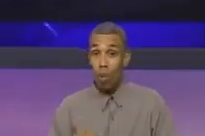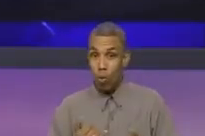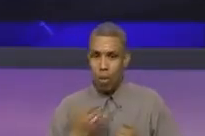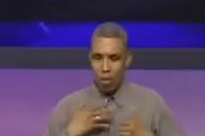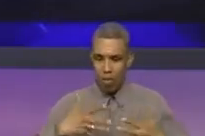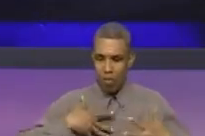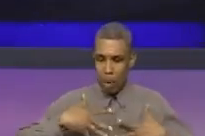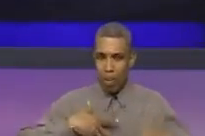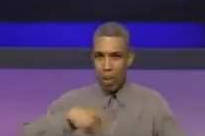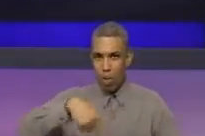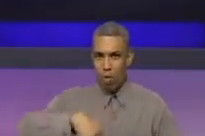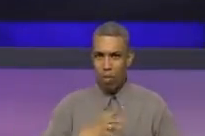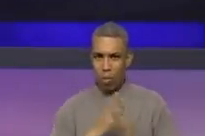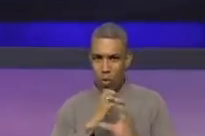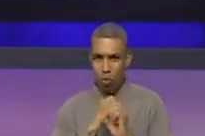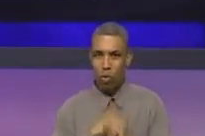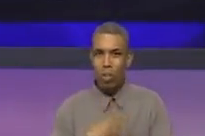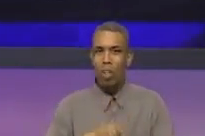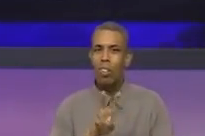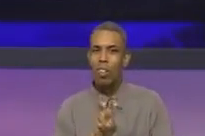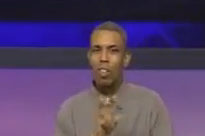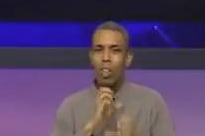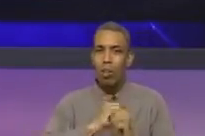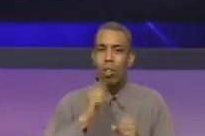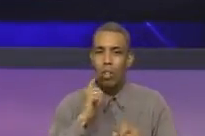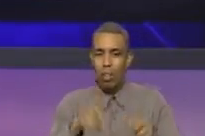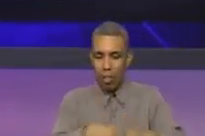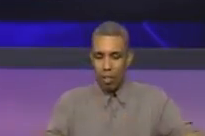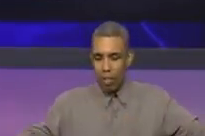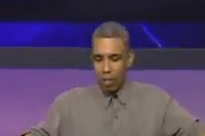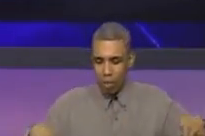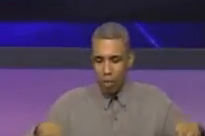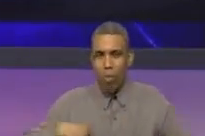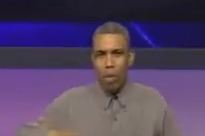esta noche a partir de las 7 en punto en la Escuela de Arte Las Tablas.